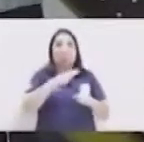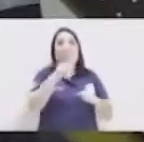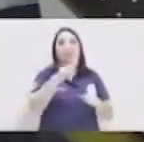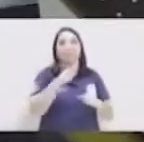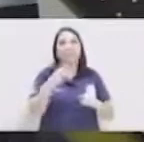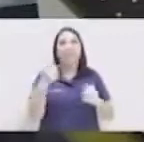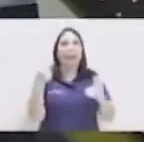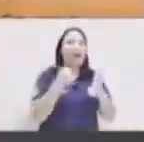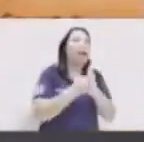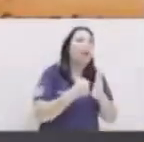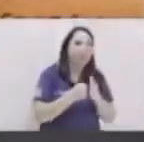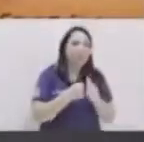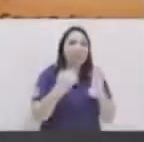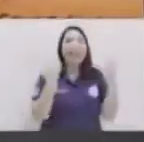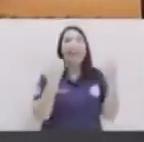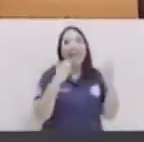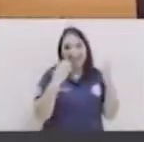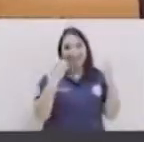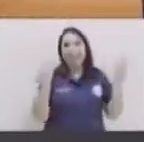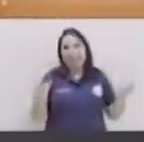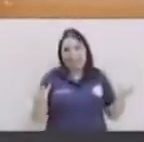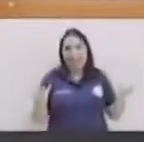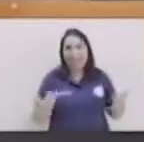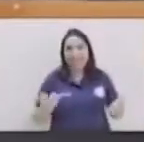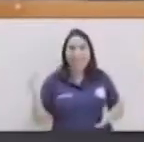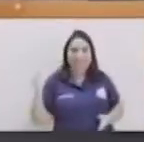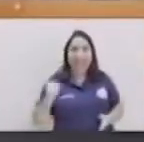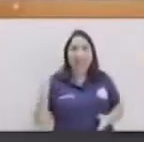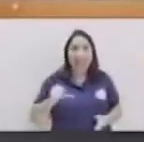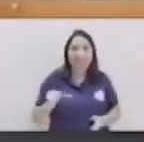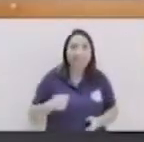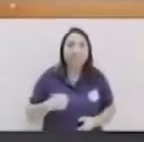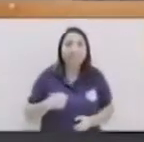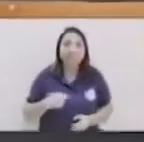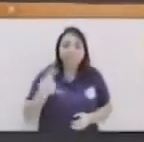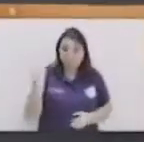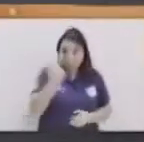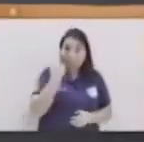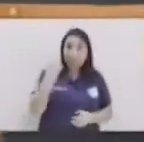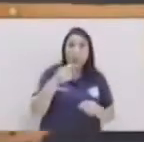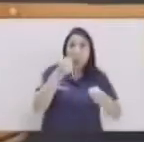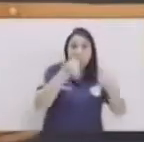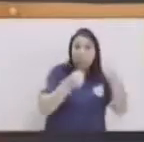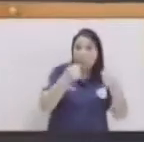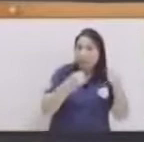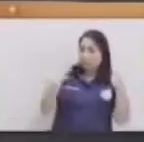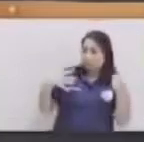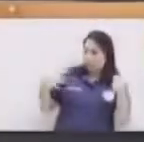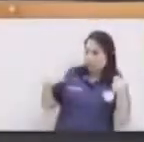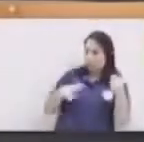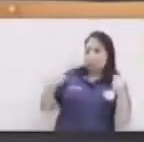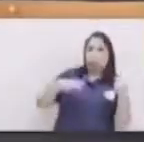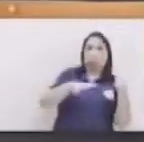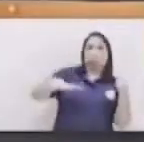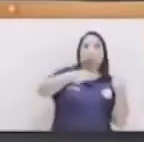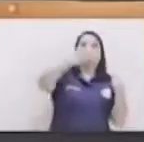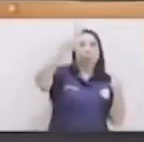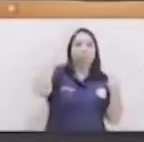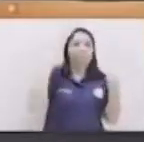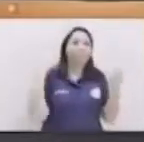hubiese podido él llegar muy pronto a su destino y las personas que veníamos en ruta también,